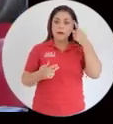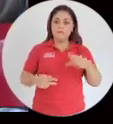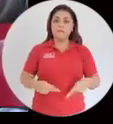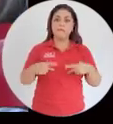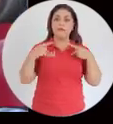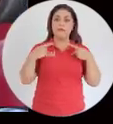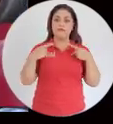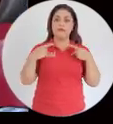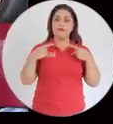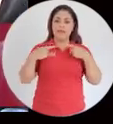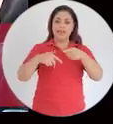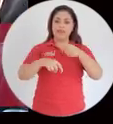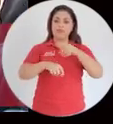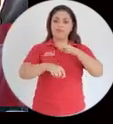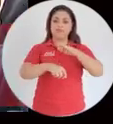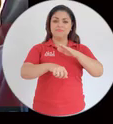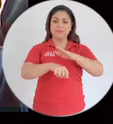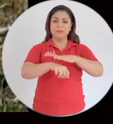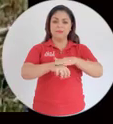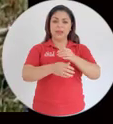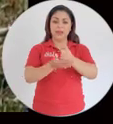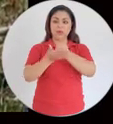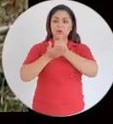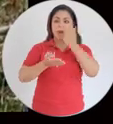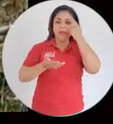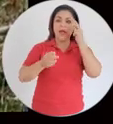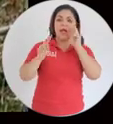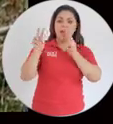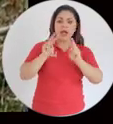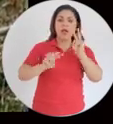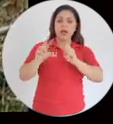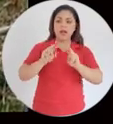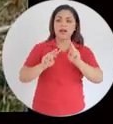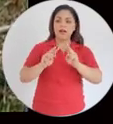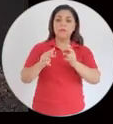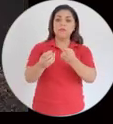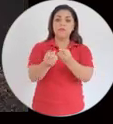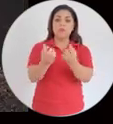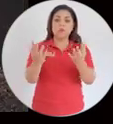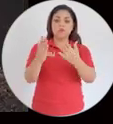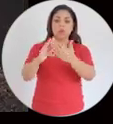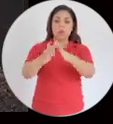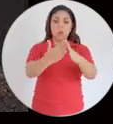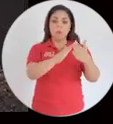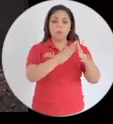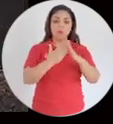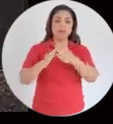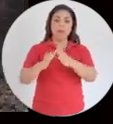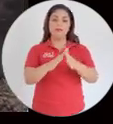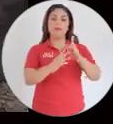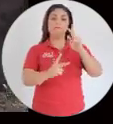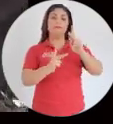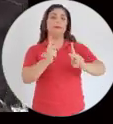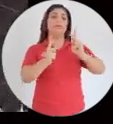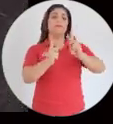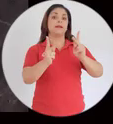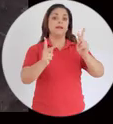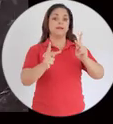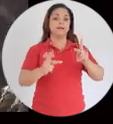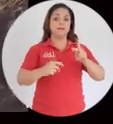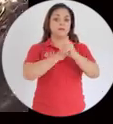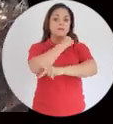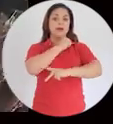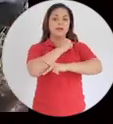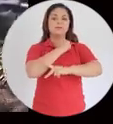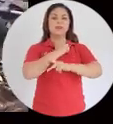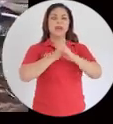tiene, permiten también visibilizar dentro de muchas comunidades y muchas regiones periféricas del país